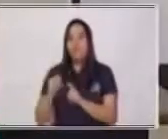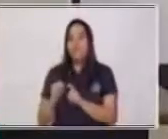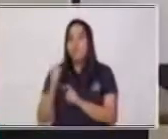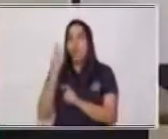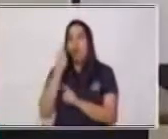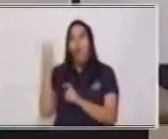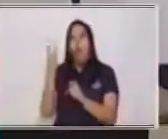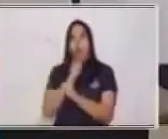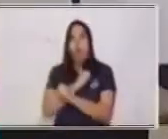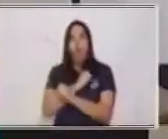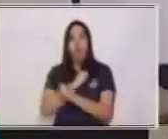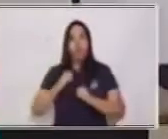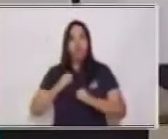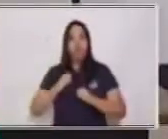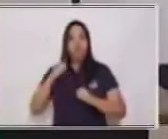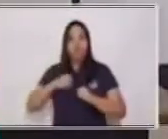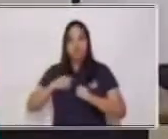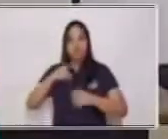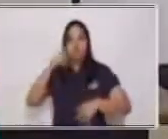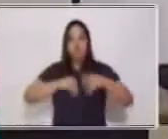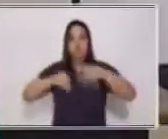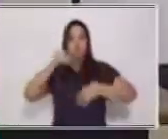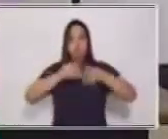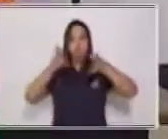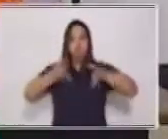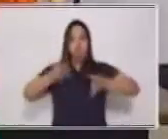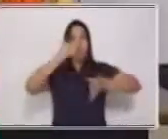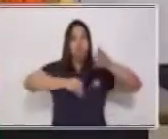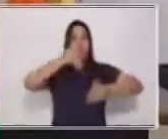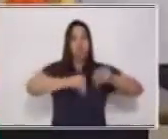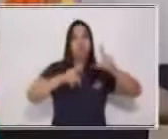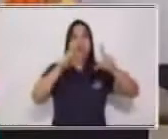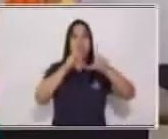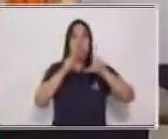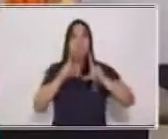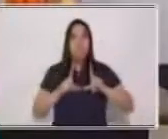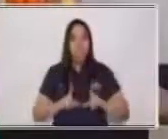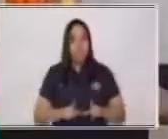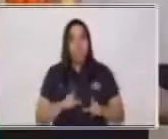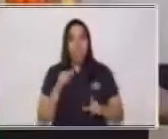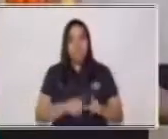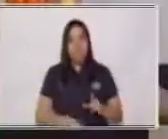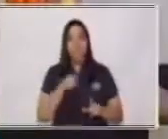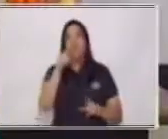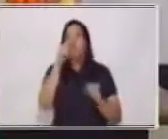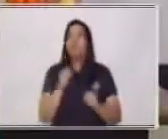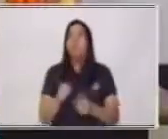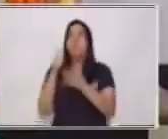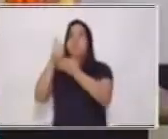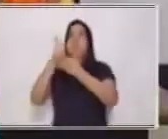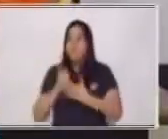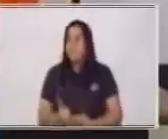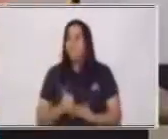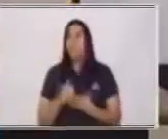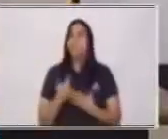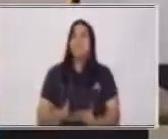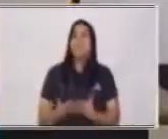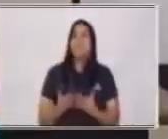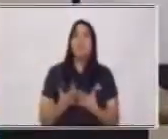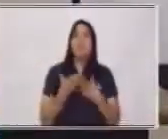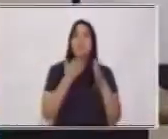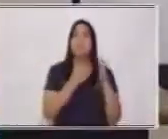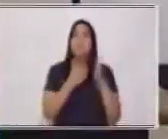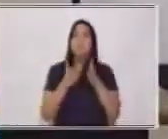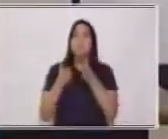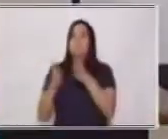gordito porque adentro trae un montón de tarjetas. Entonces, tú me vas a ayudar a clasificar las oraciones que